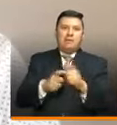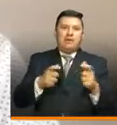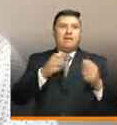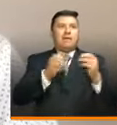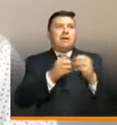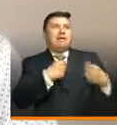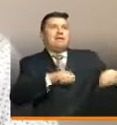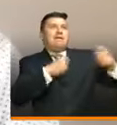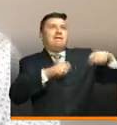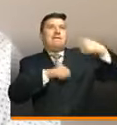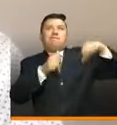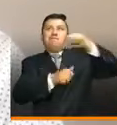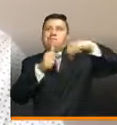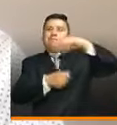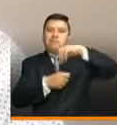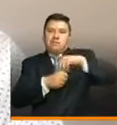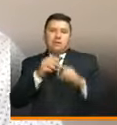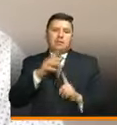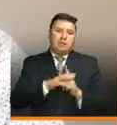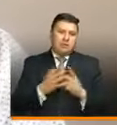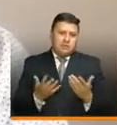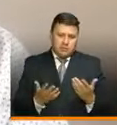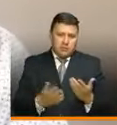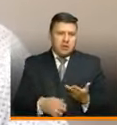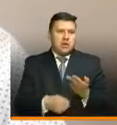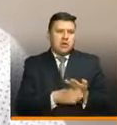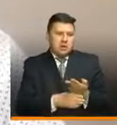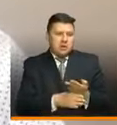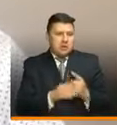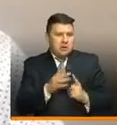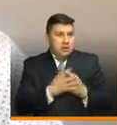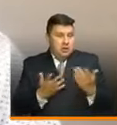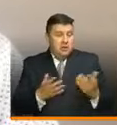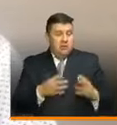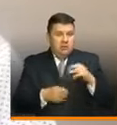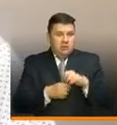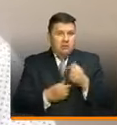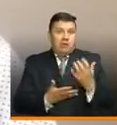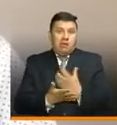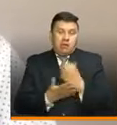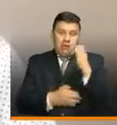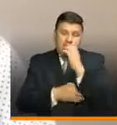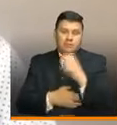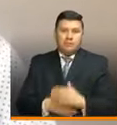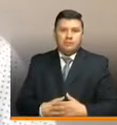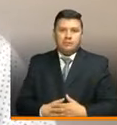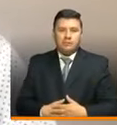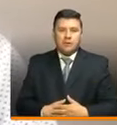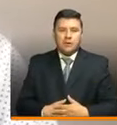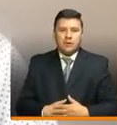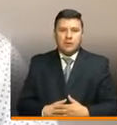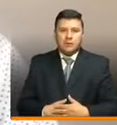exportaciones, generar alternativas, generar propuestas y generar también incluso divisas para el país.